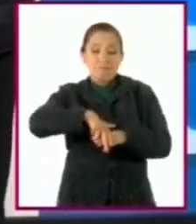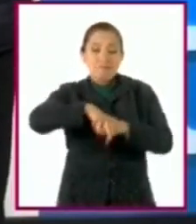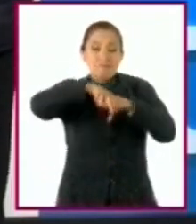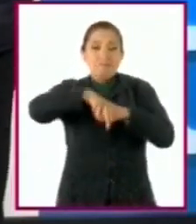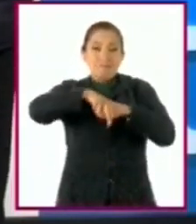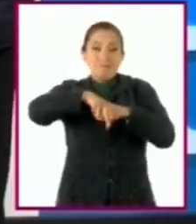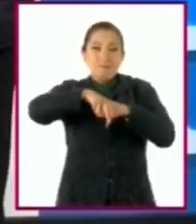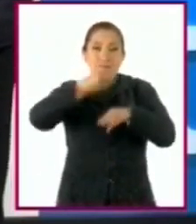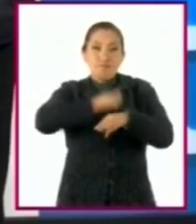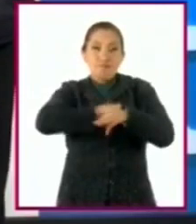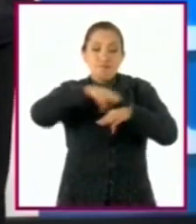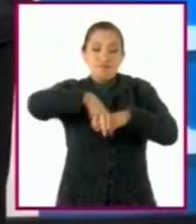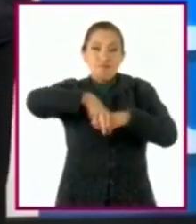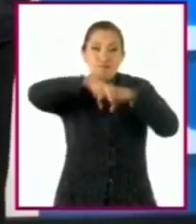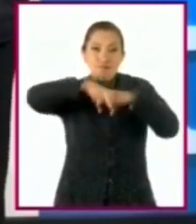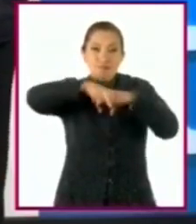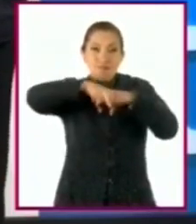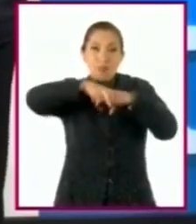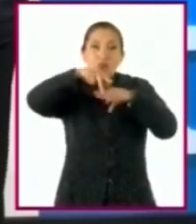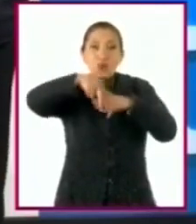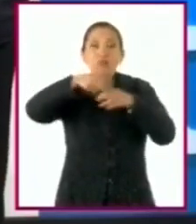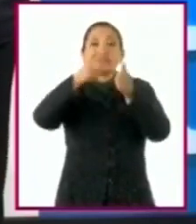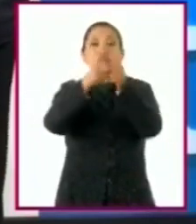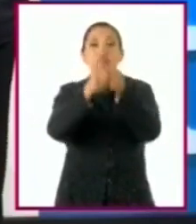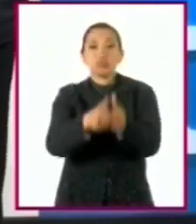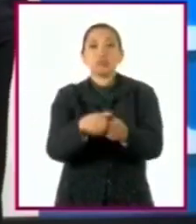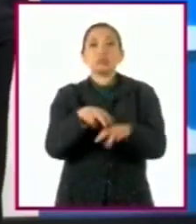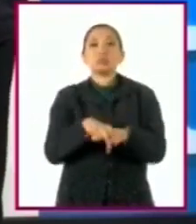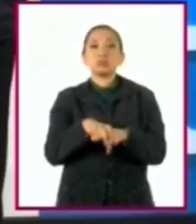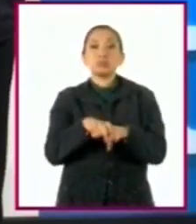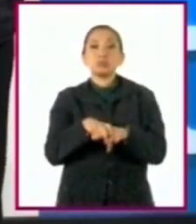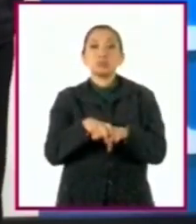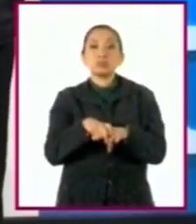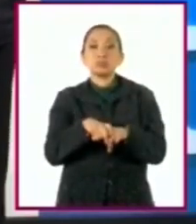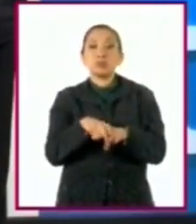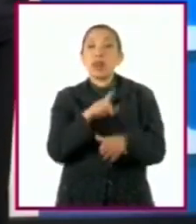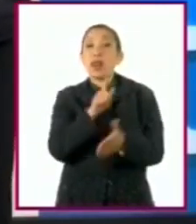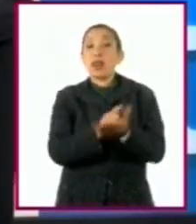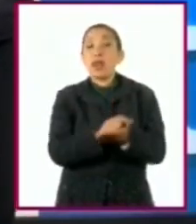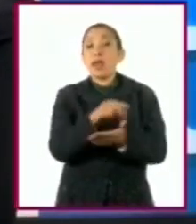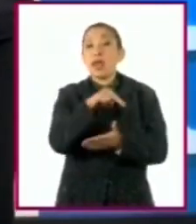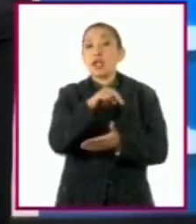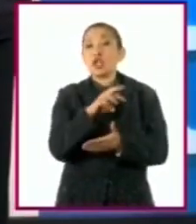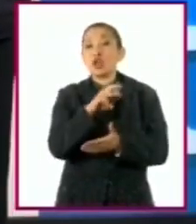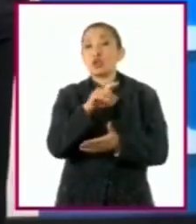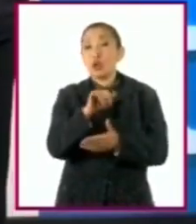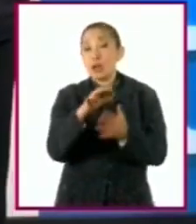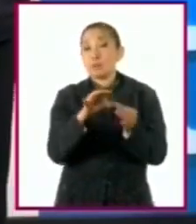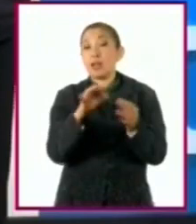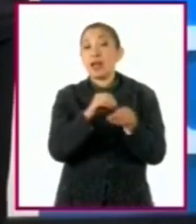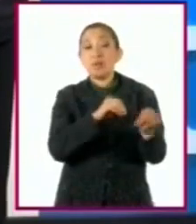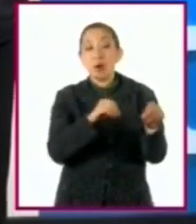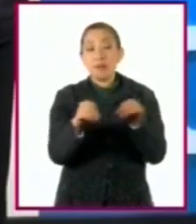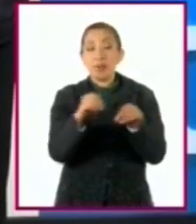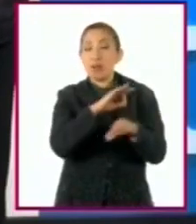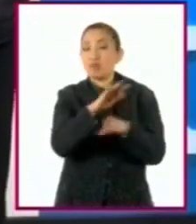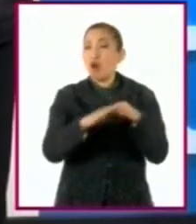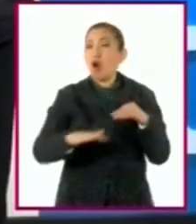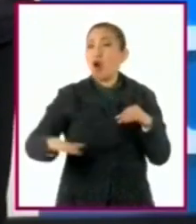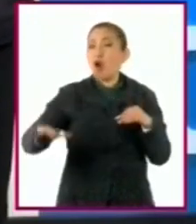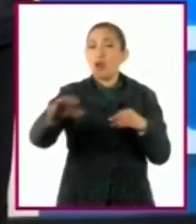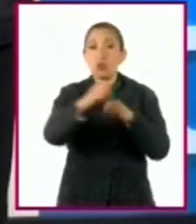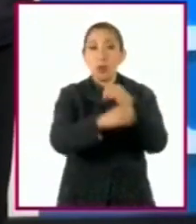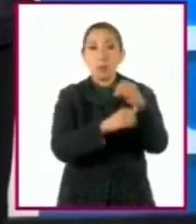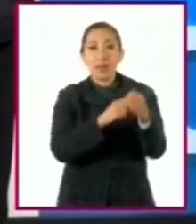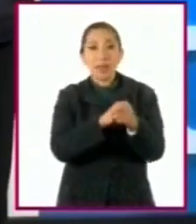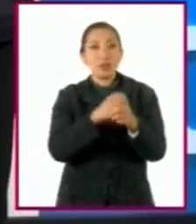igual en sentido contrario y tú permaneces estable. Las leyes de Newton describen el movimiento de todos los objetos